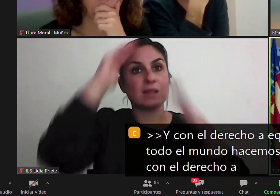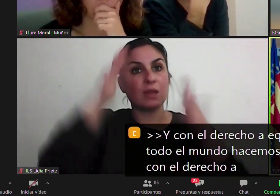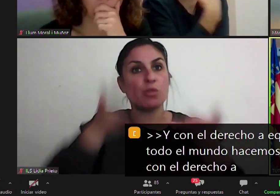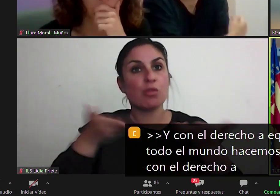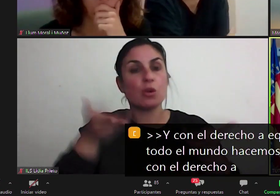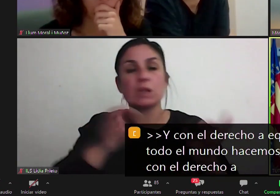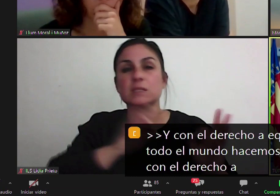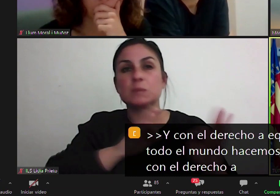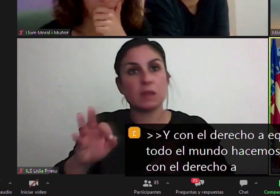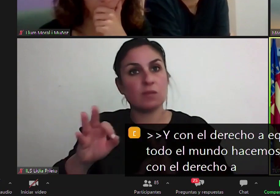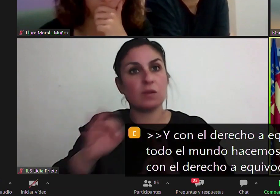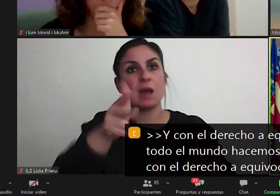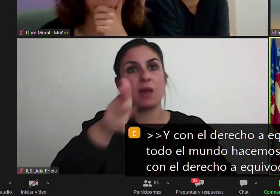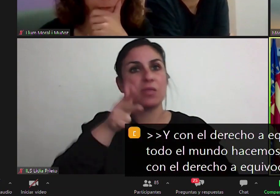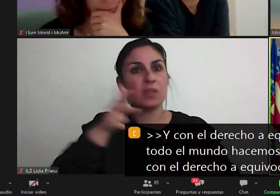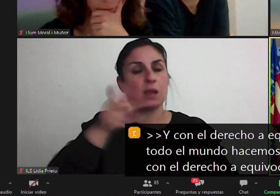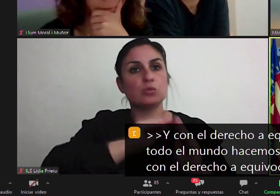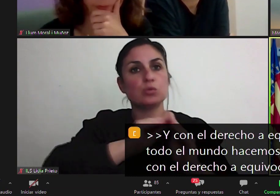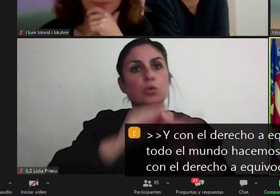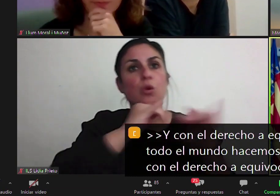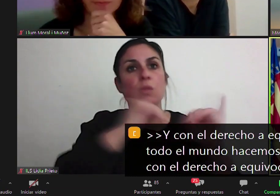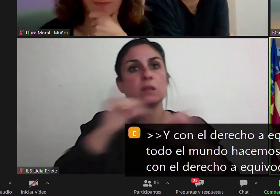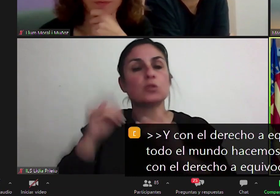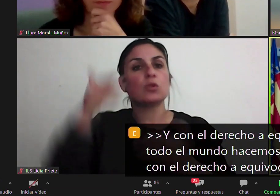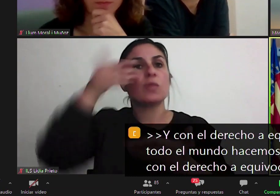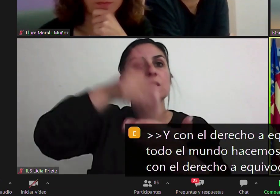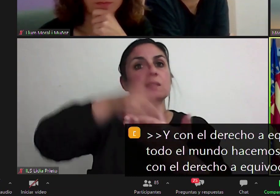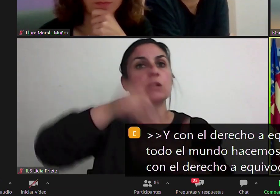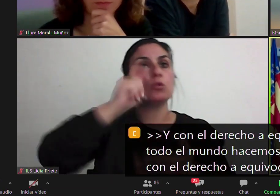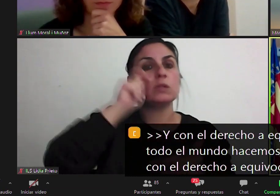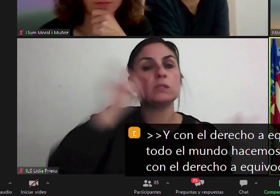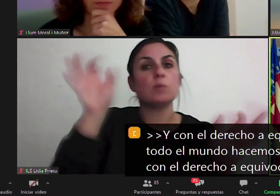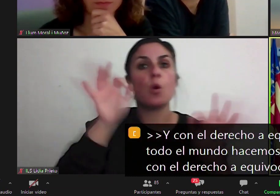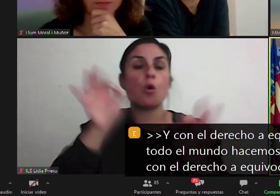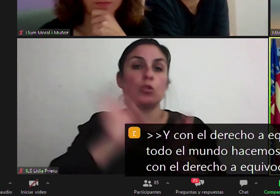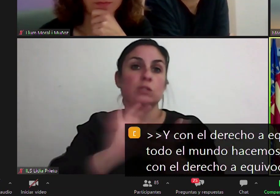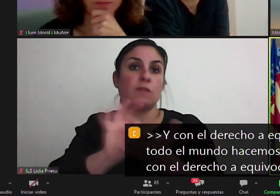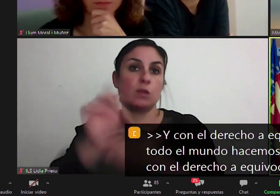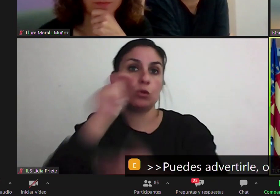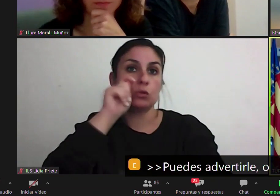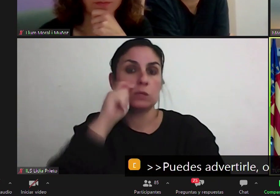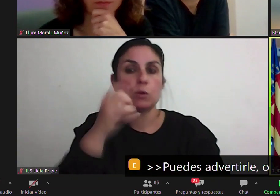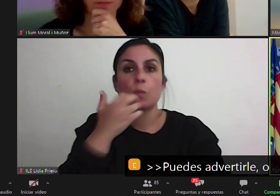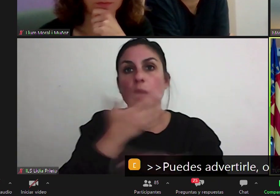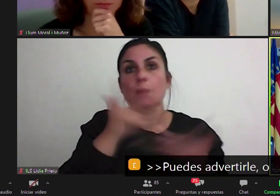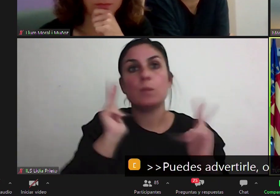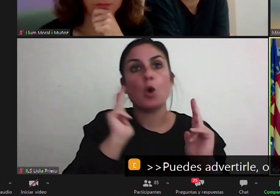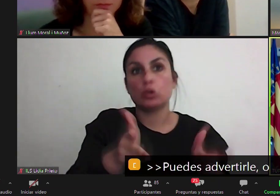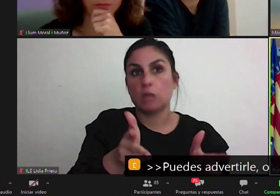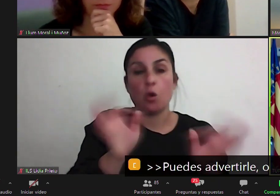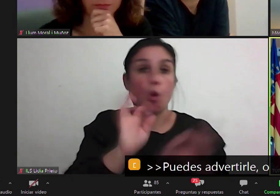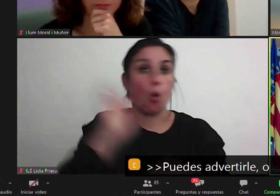el disfrute de un destino turístico o un servicio turístico, como puede ser un alojamiento o cualquier otro,